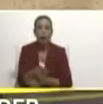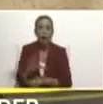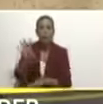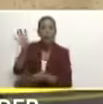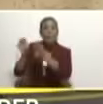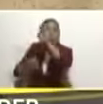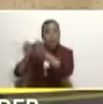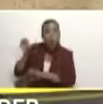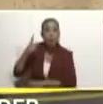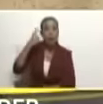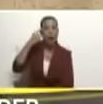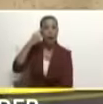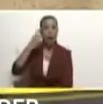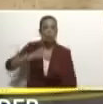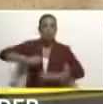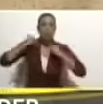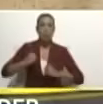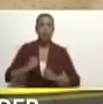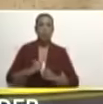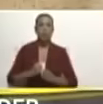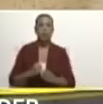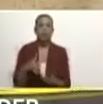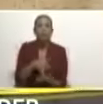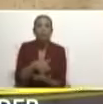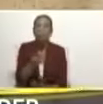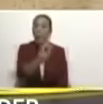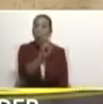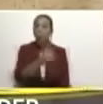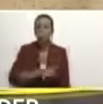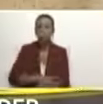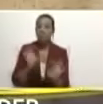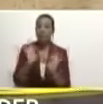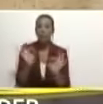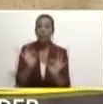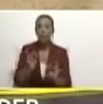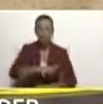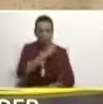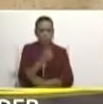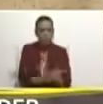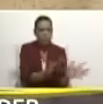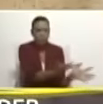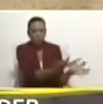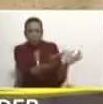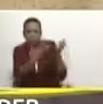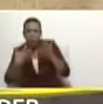evaluamos, como siempre, nervios a cero, pero yo sabía que traía la fuerza